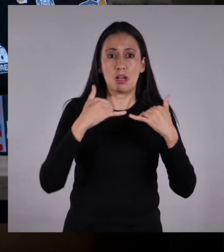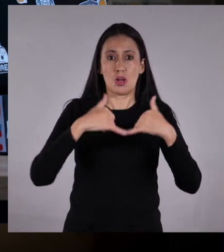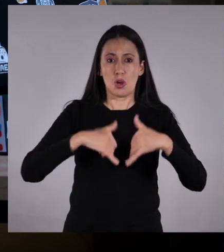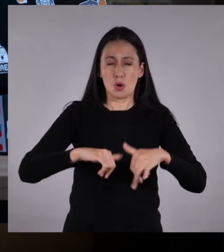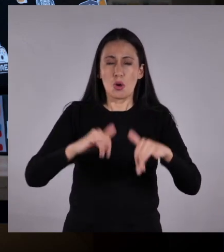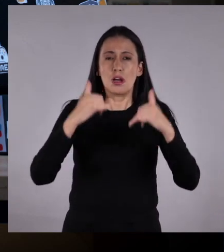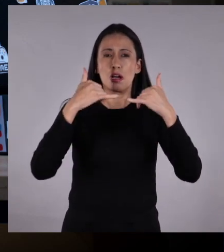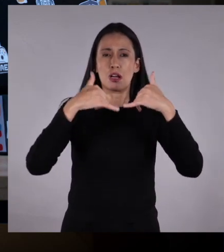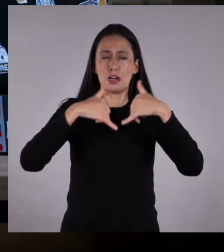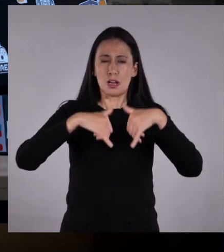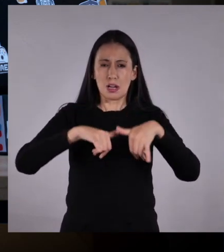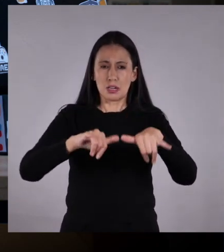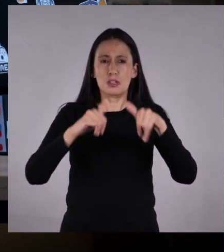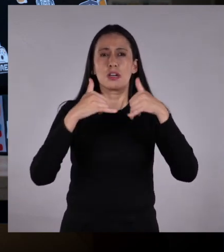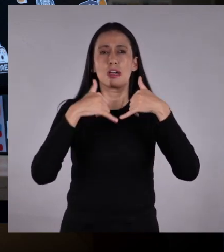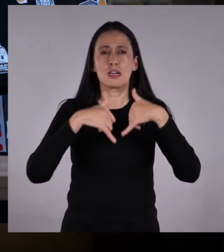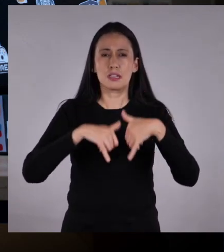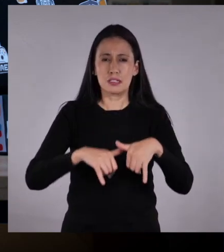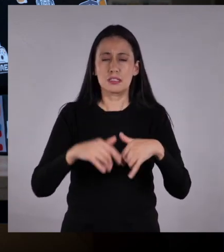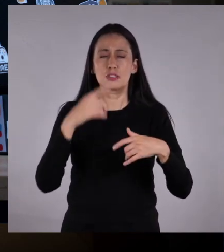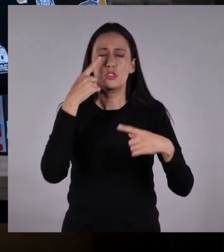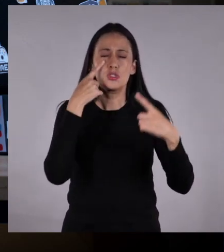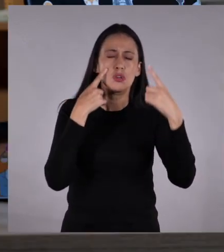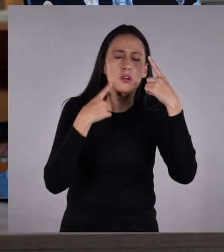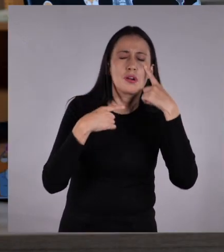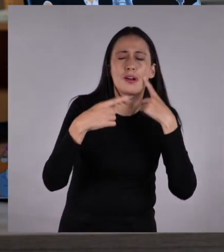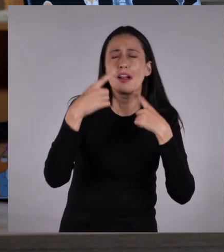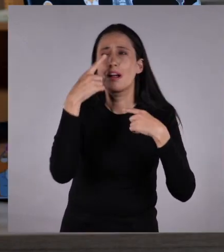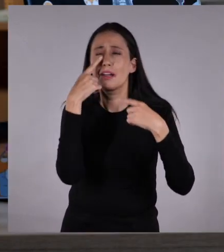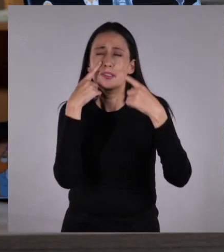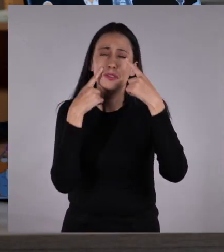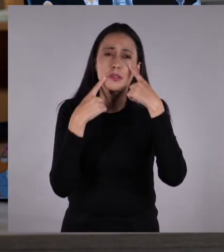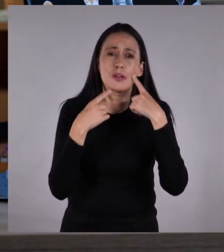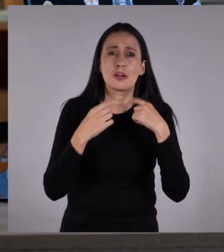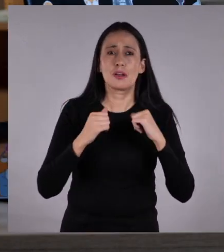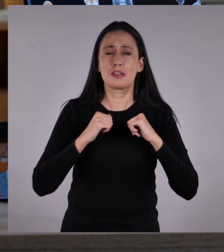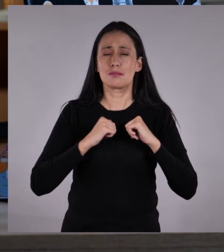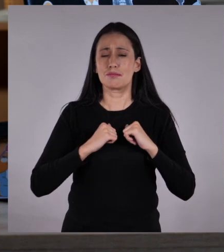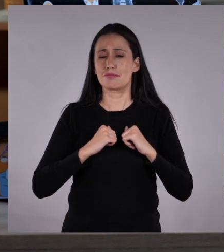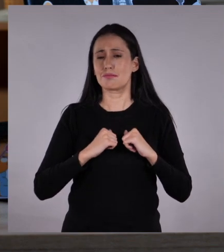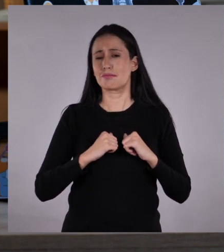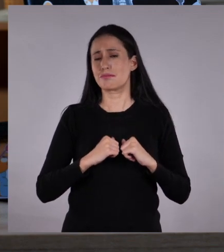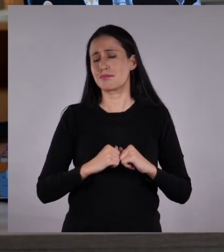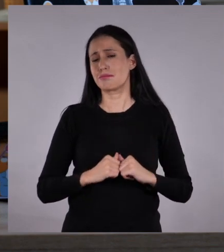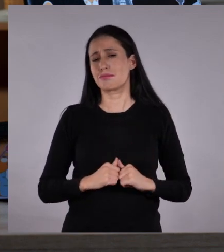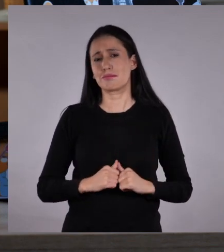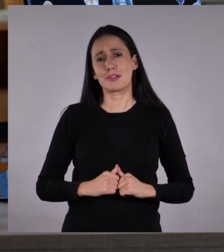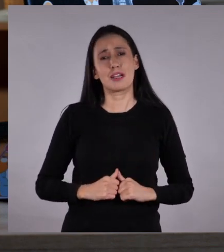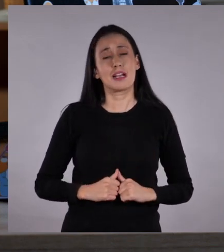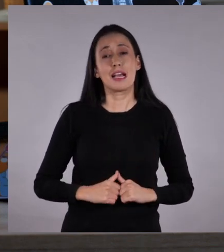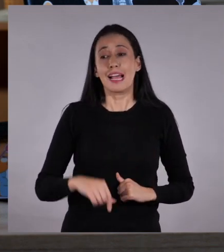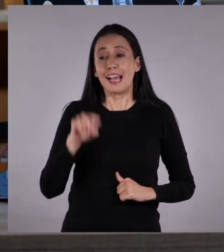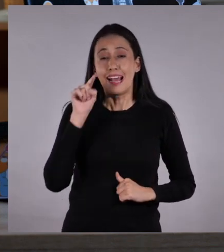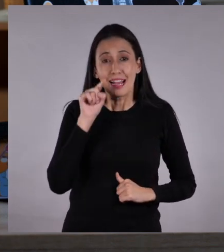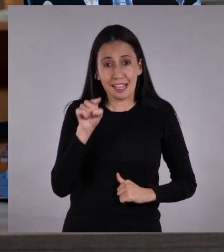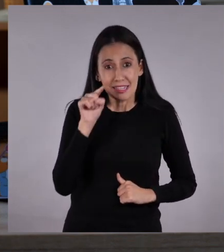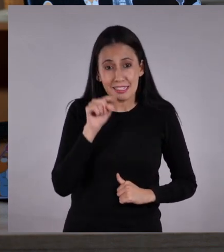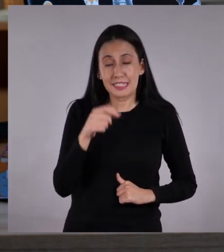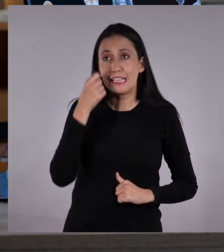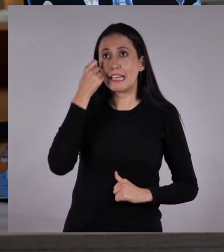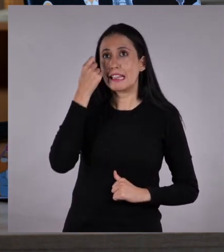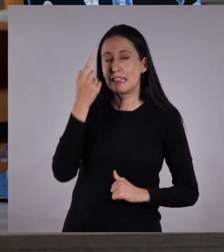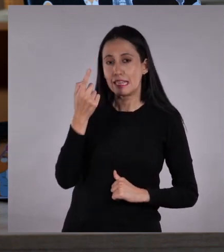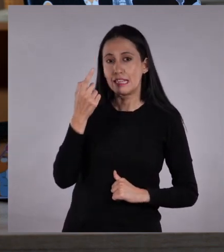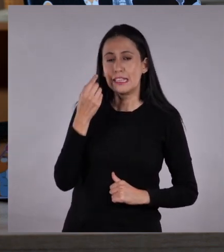llorar. Me sentía triste todo el tiempo. Además, en ese tiempo entendí que la tristeza no se manifiesta igual en todas